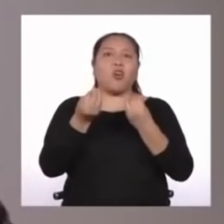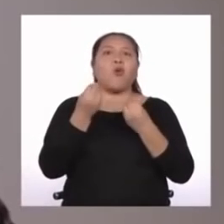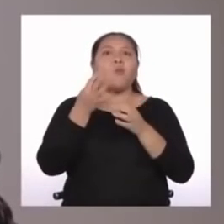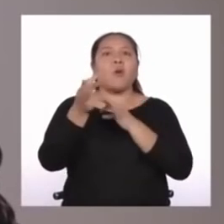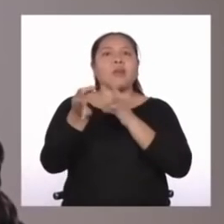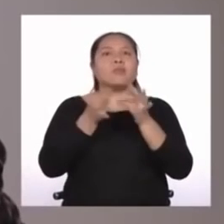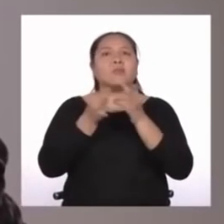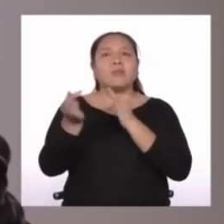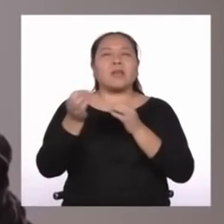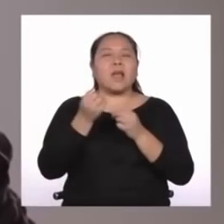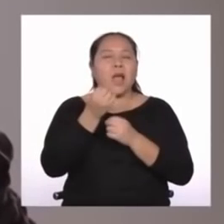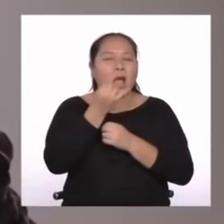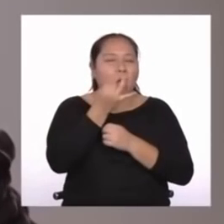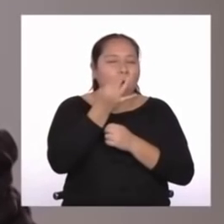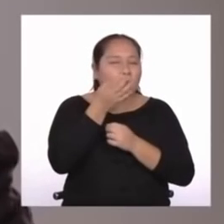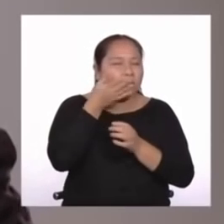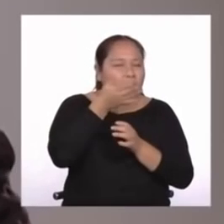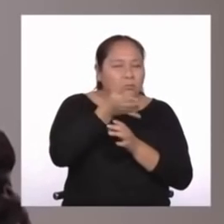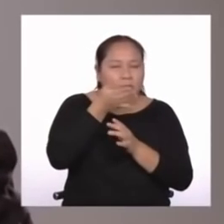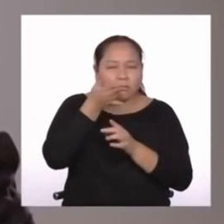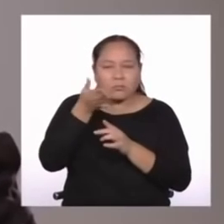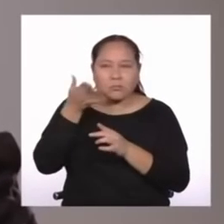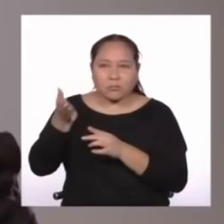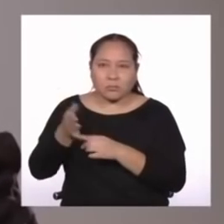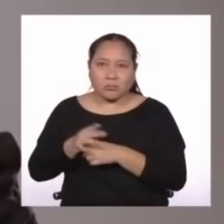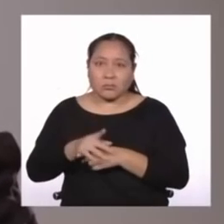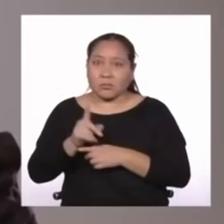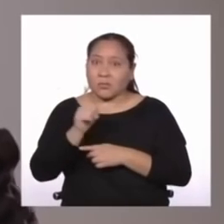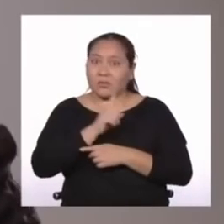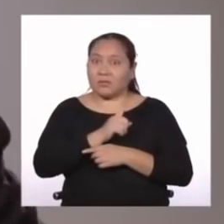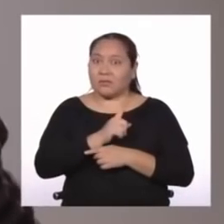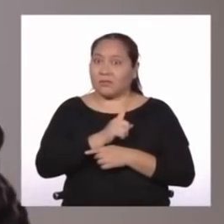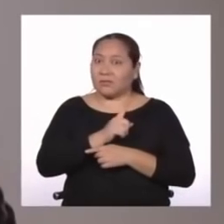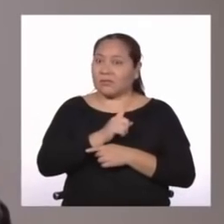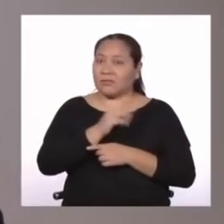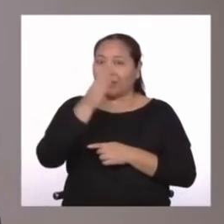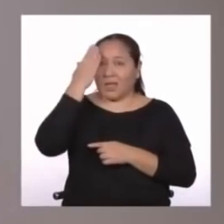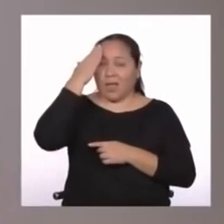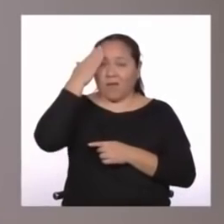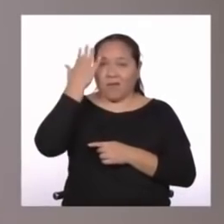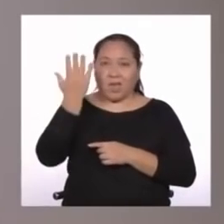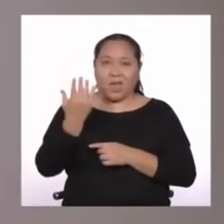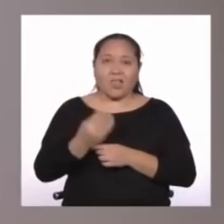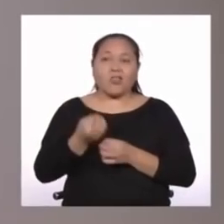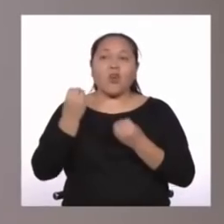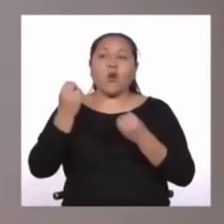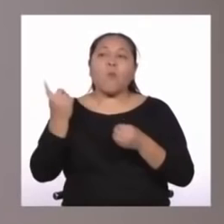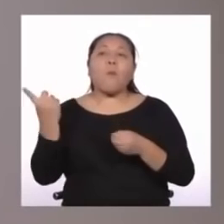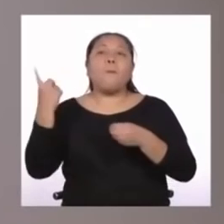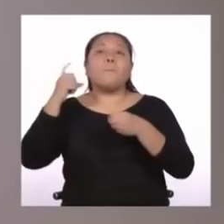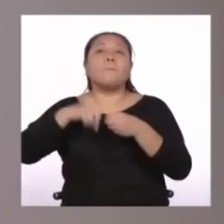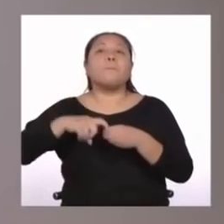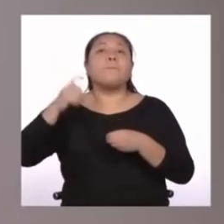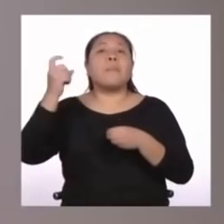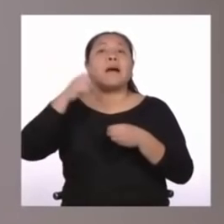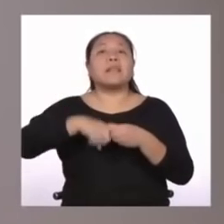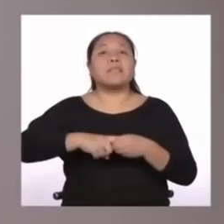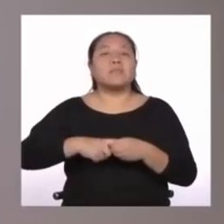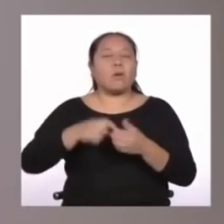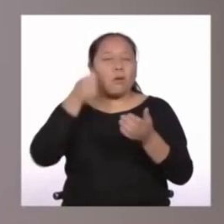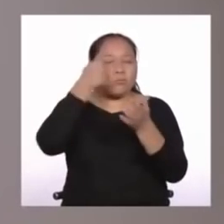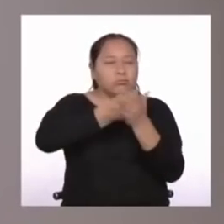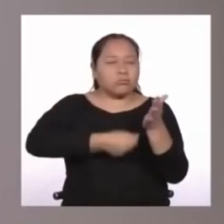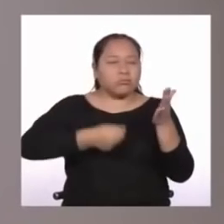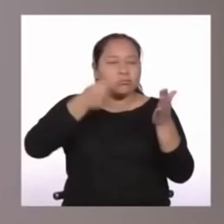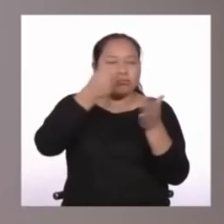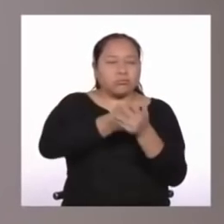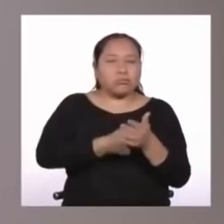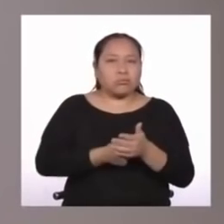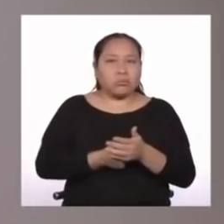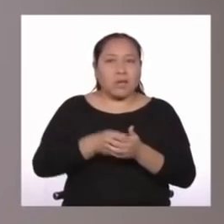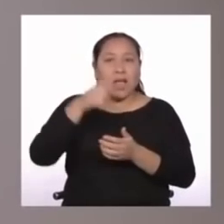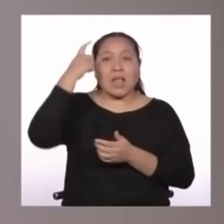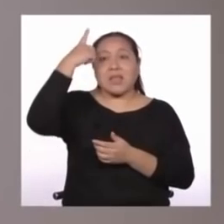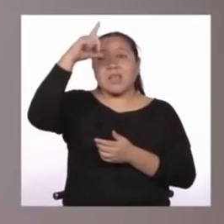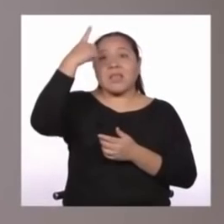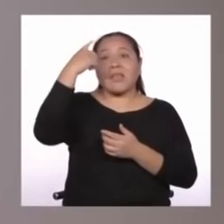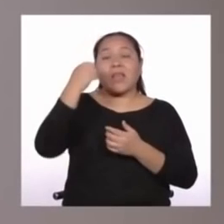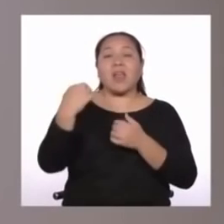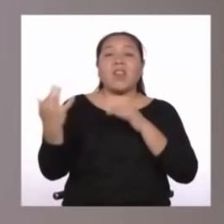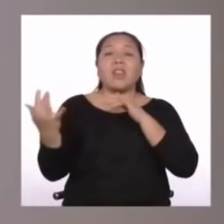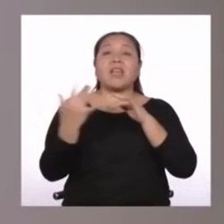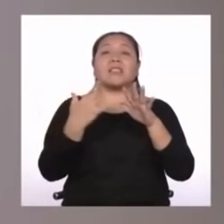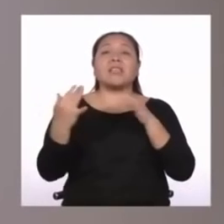ciertas particularidades y, aunque no lo crean, cómo participaron en nuestras luchas, liderando las guerras